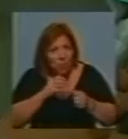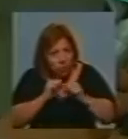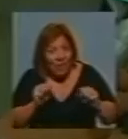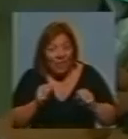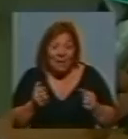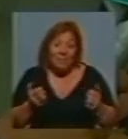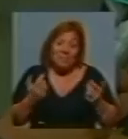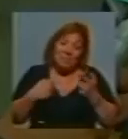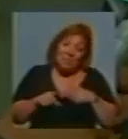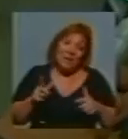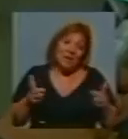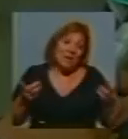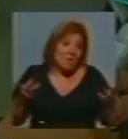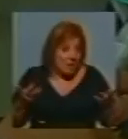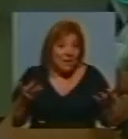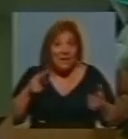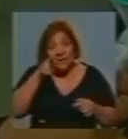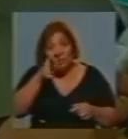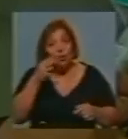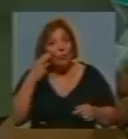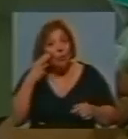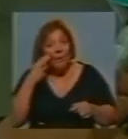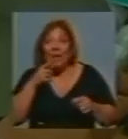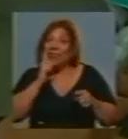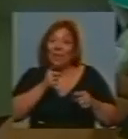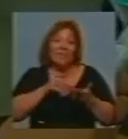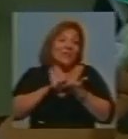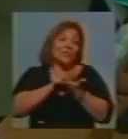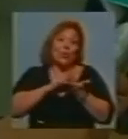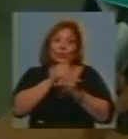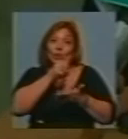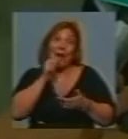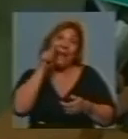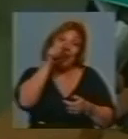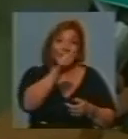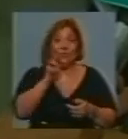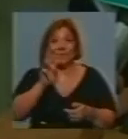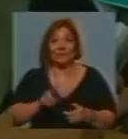Pero bueno, esos son problemas que lo tendrán que resolver los venezolanos.